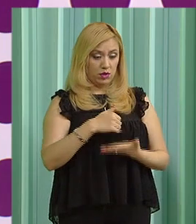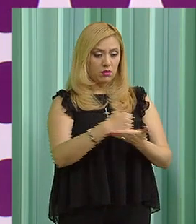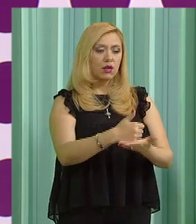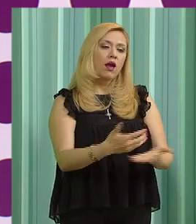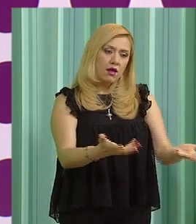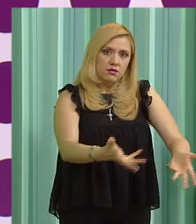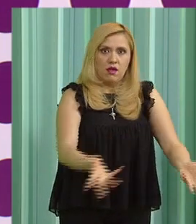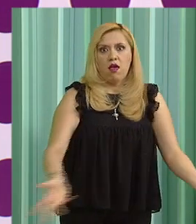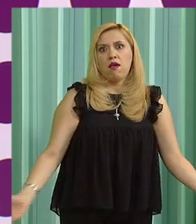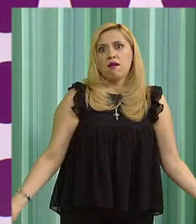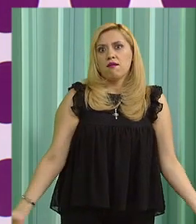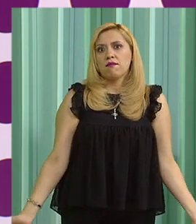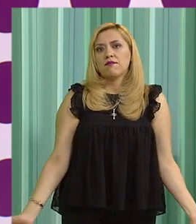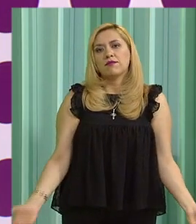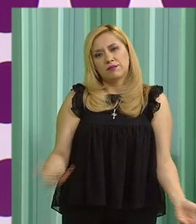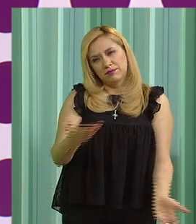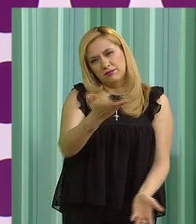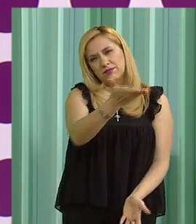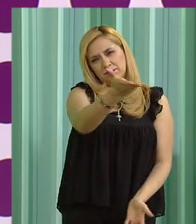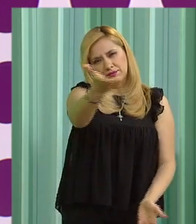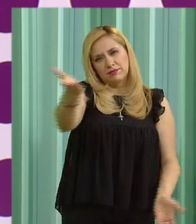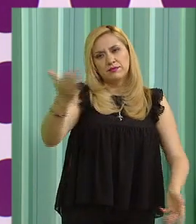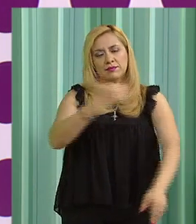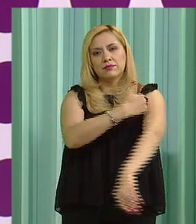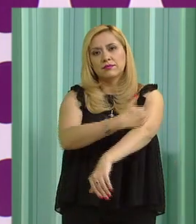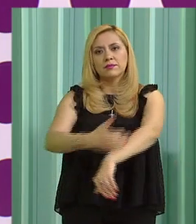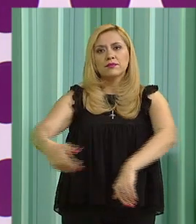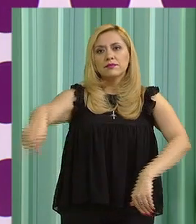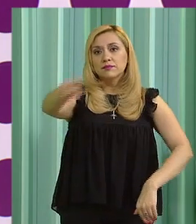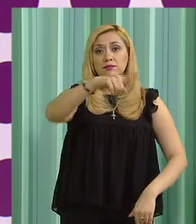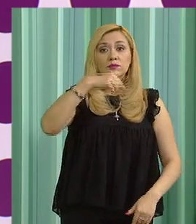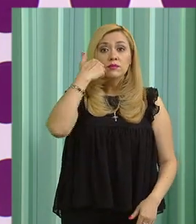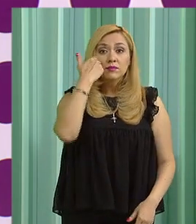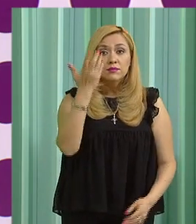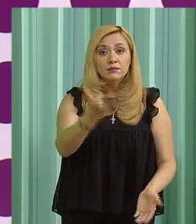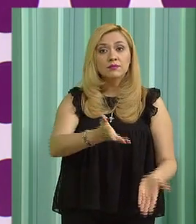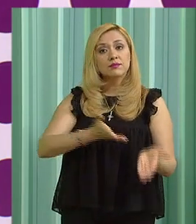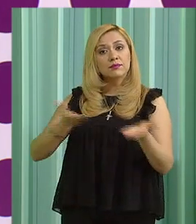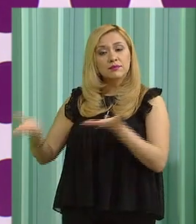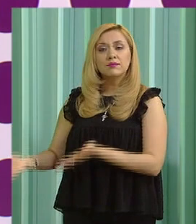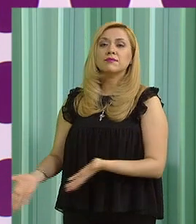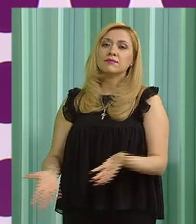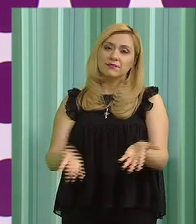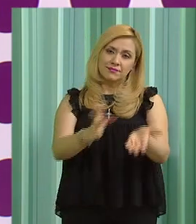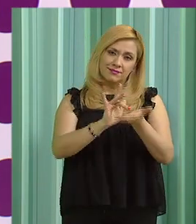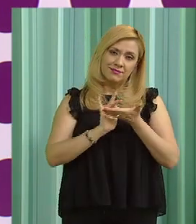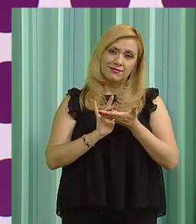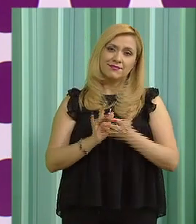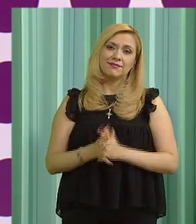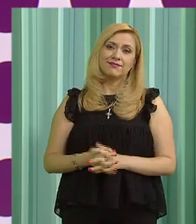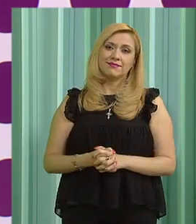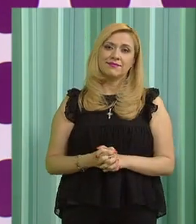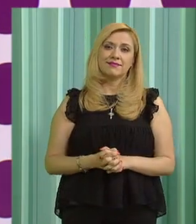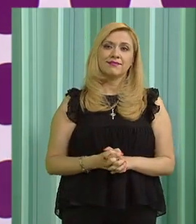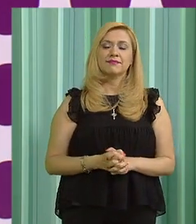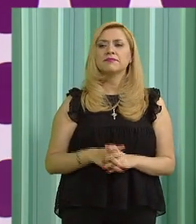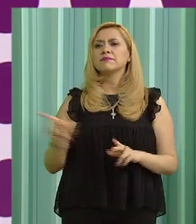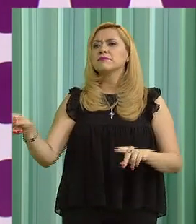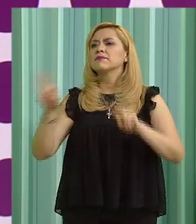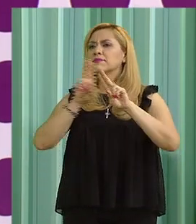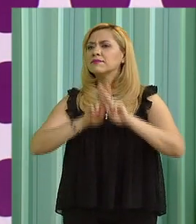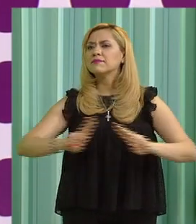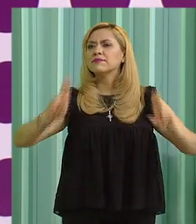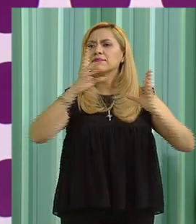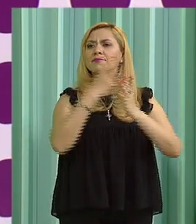hazlo. Entonces, invito a las familias que creen que puedan hacerlo, pues a sumarse. Y desde ACNUR, ¿cuál sería